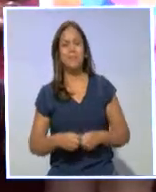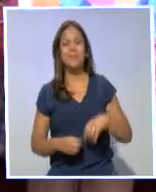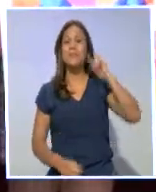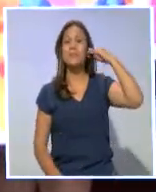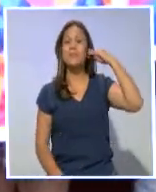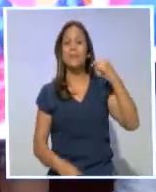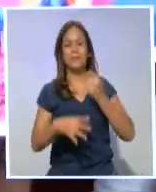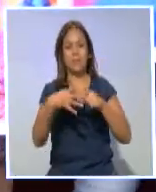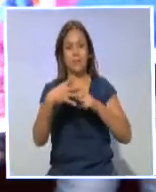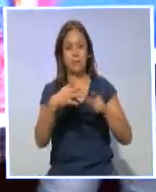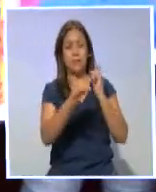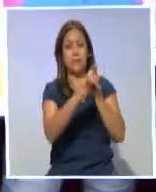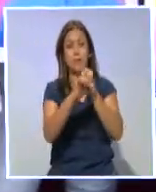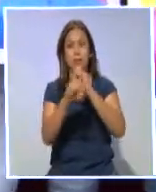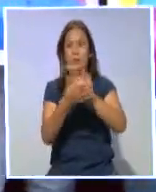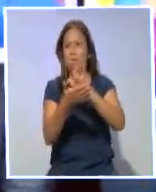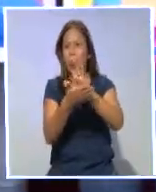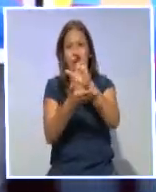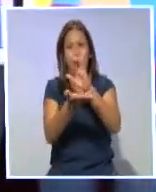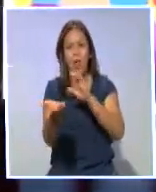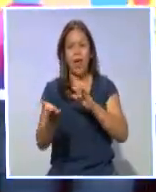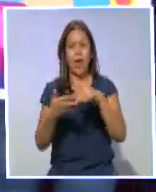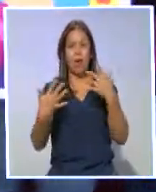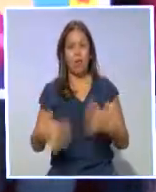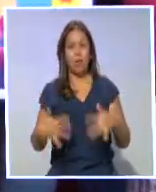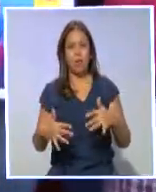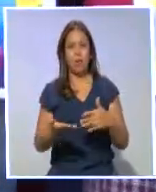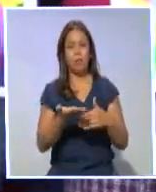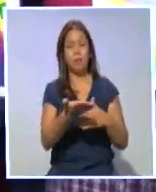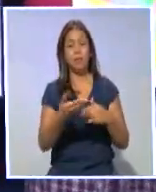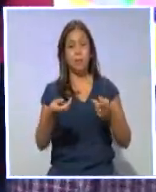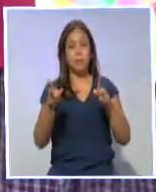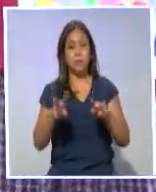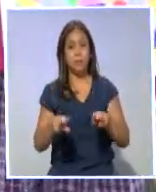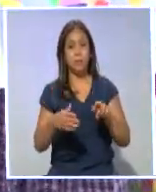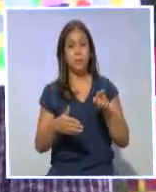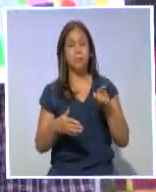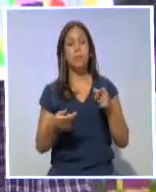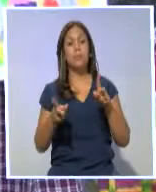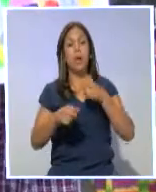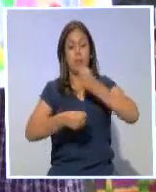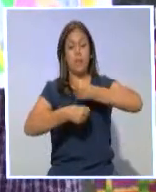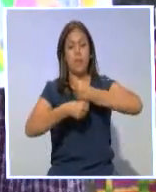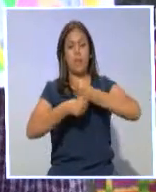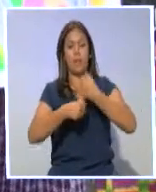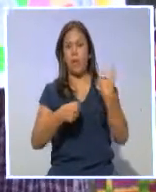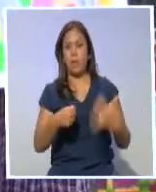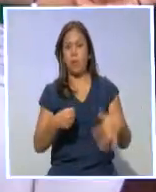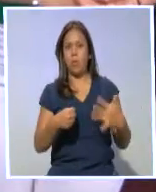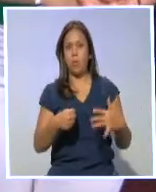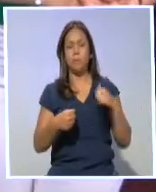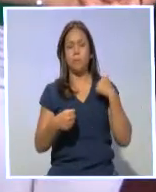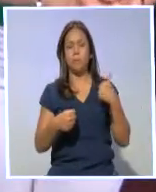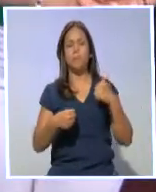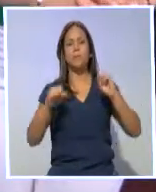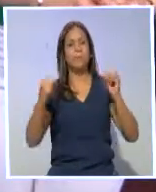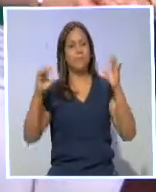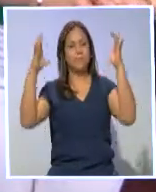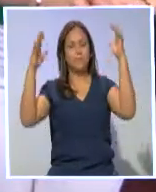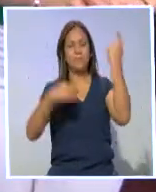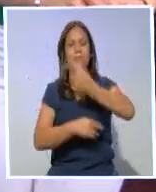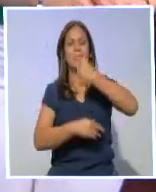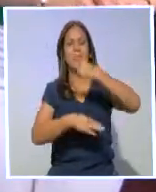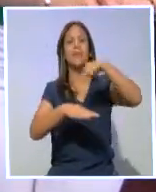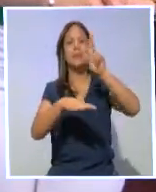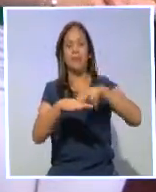Niñas de diferentes instituciones educativas con un distintivo fucsia fueron parte del trabajo legislativo en conmemoración del Día Nacional de la